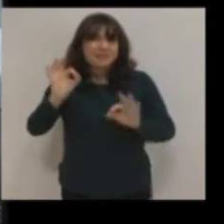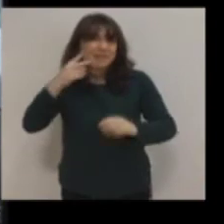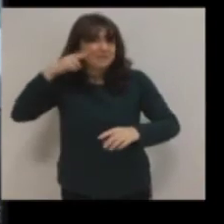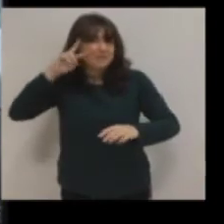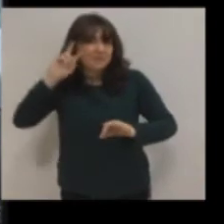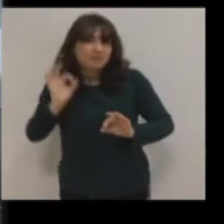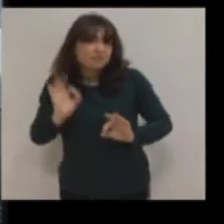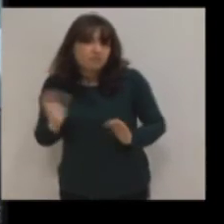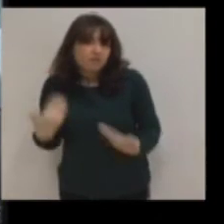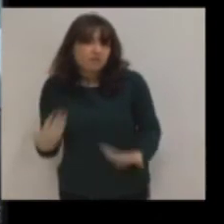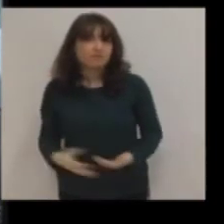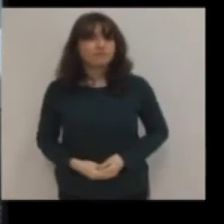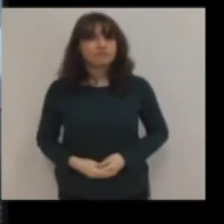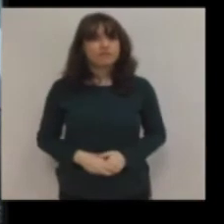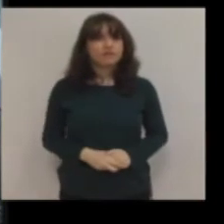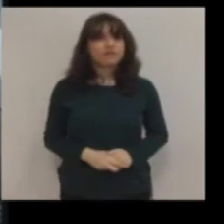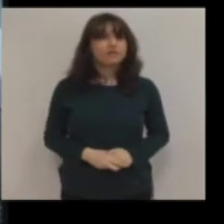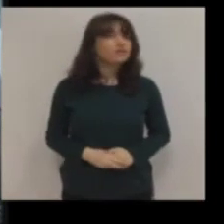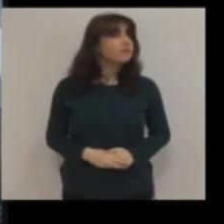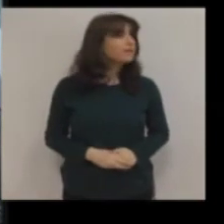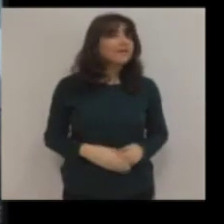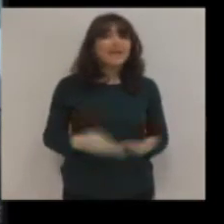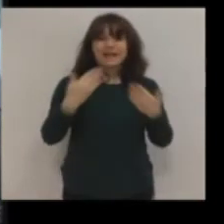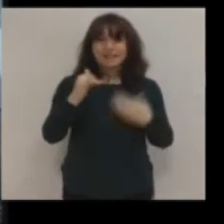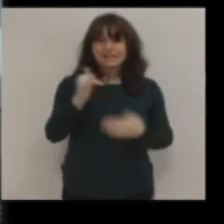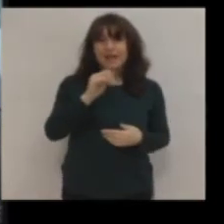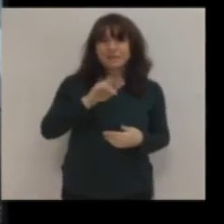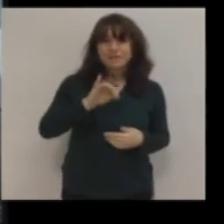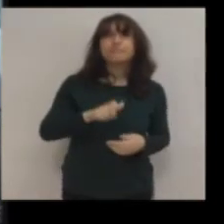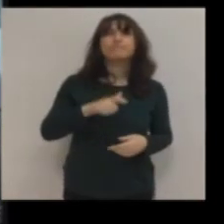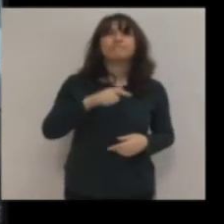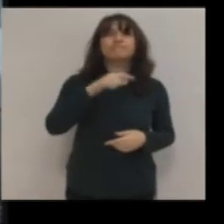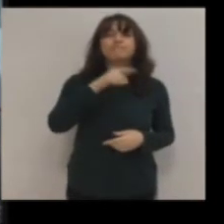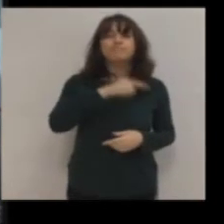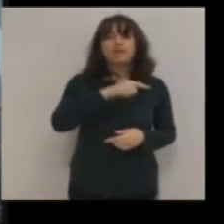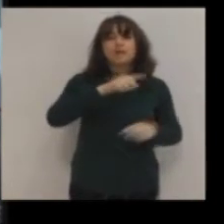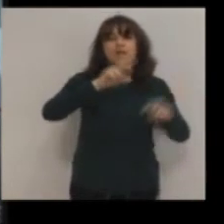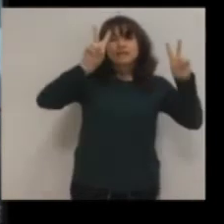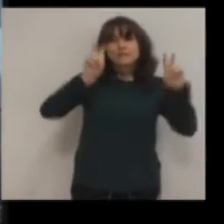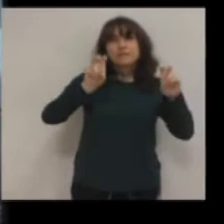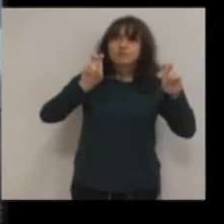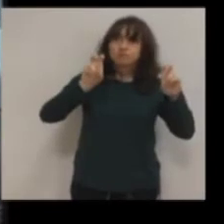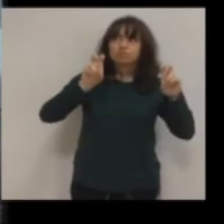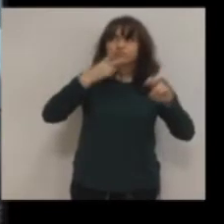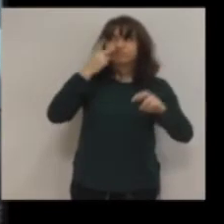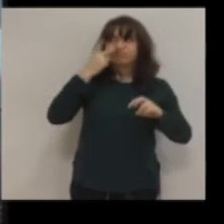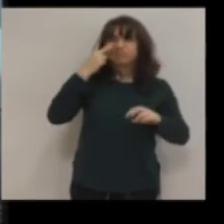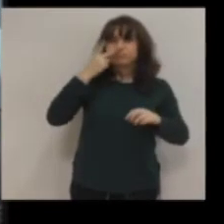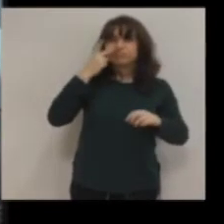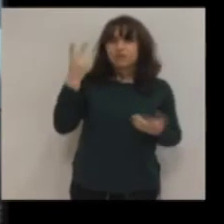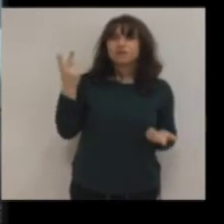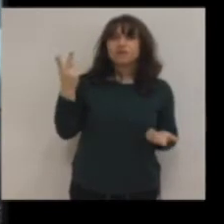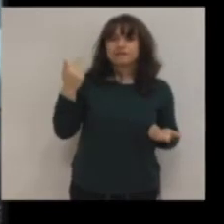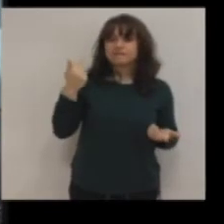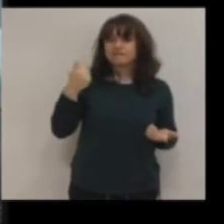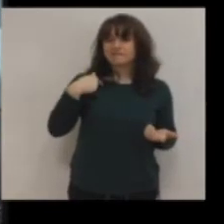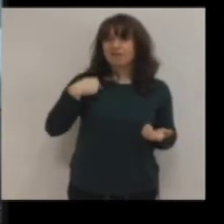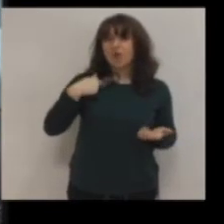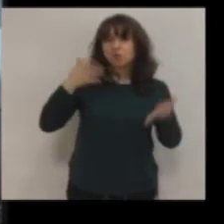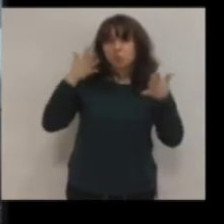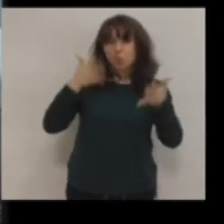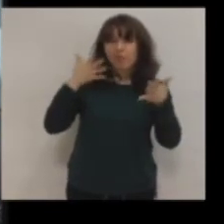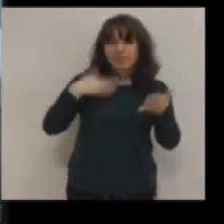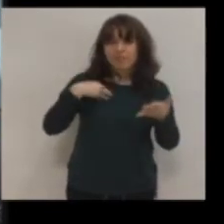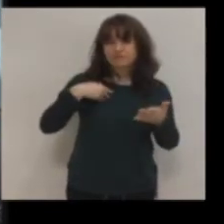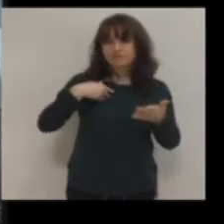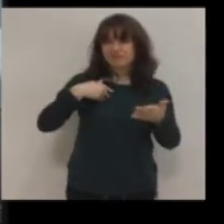concentración. Gracias, Javier. Este es un tema interesante. No lo tenía yo planteado en las sugerencias que